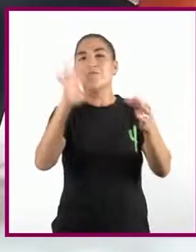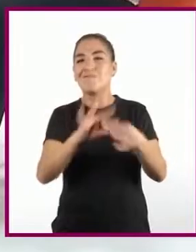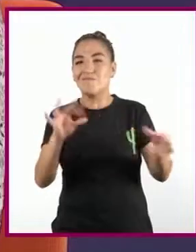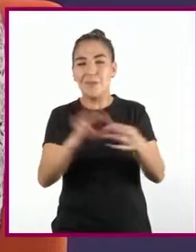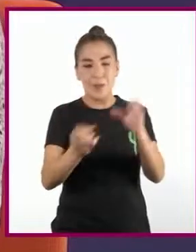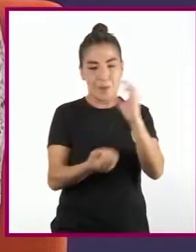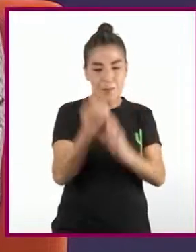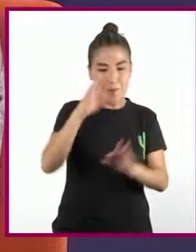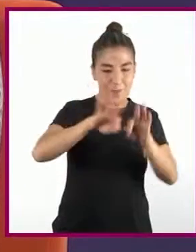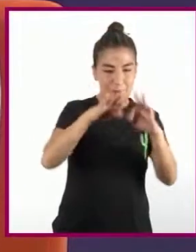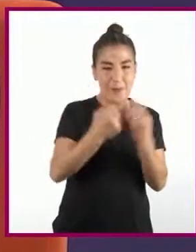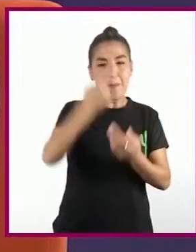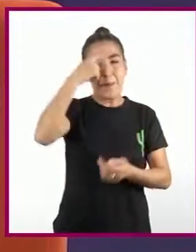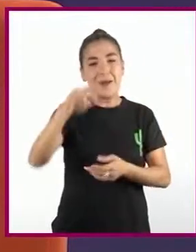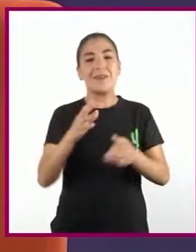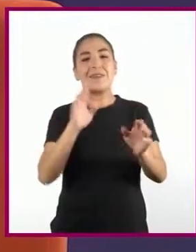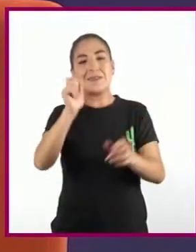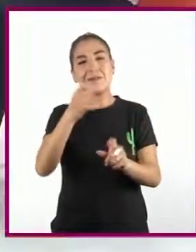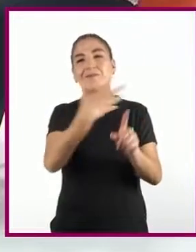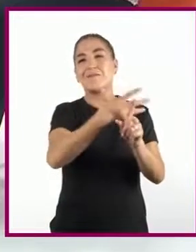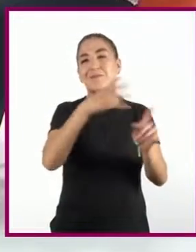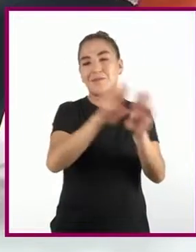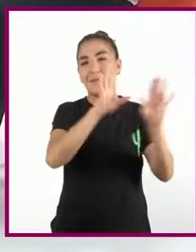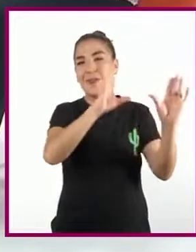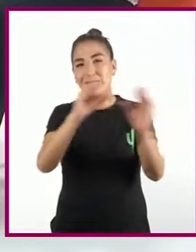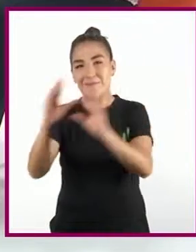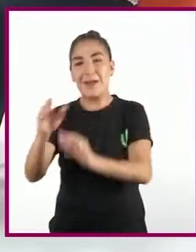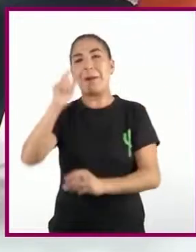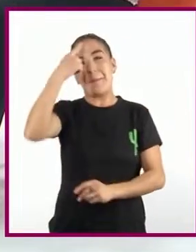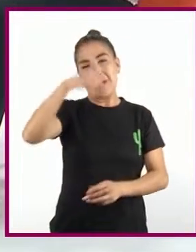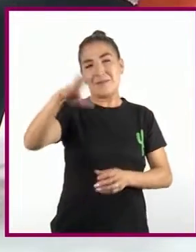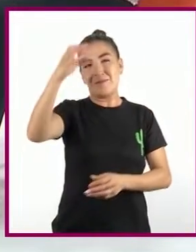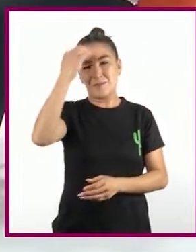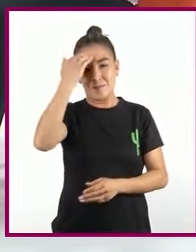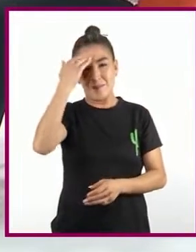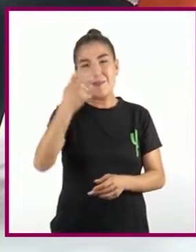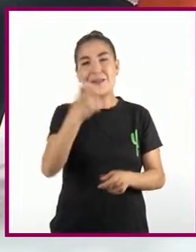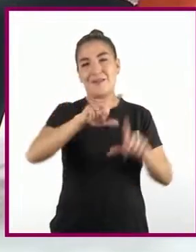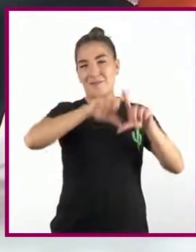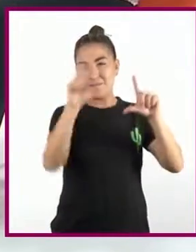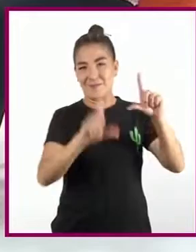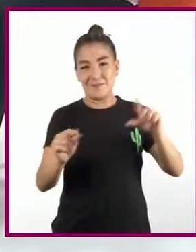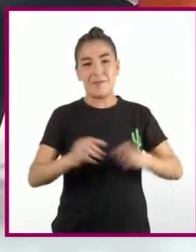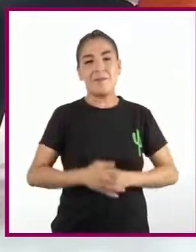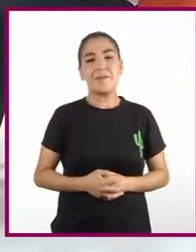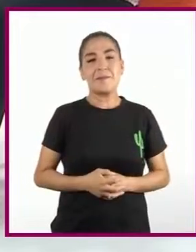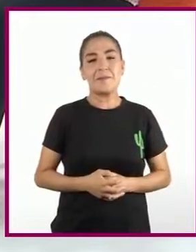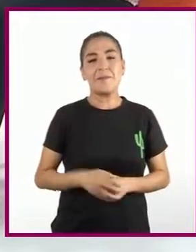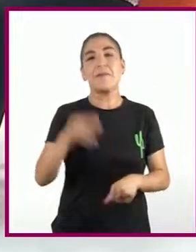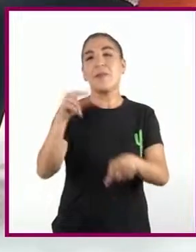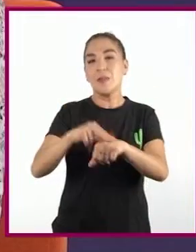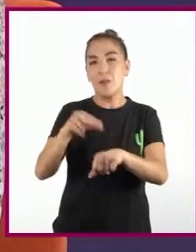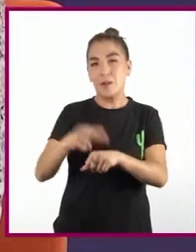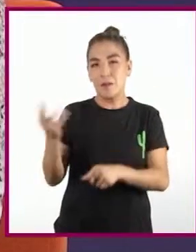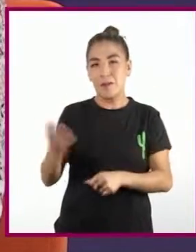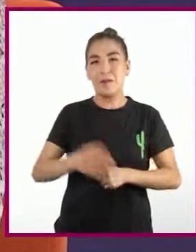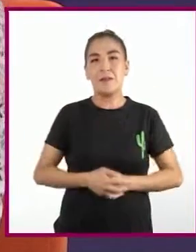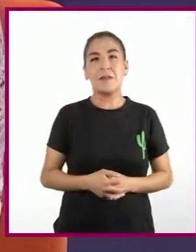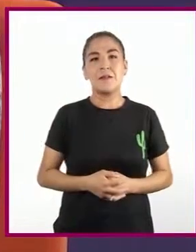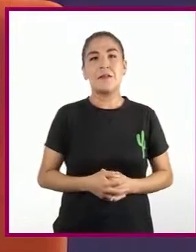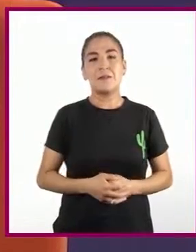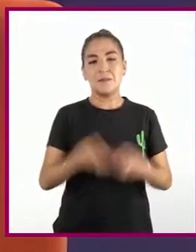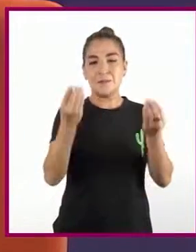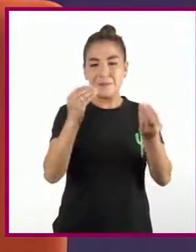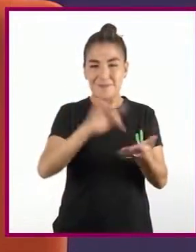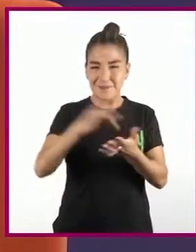y alternativas para transmitir el conocimiento en todo el territorio nacional. Doctora.